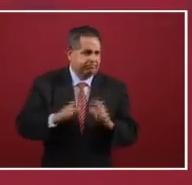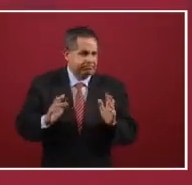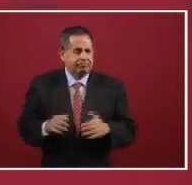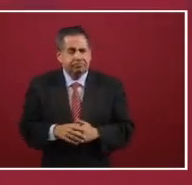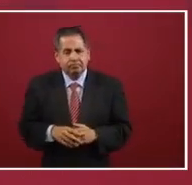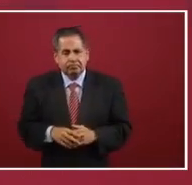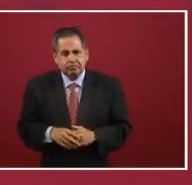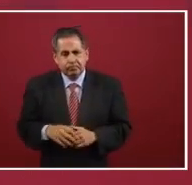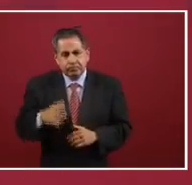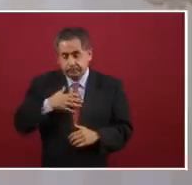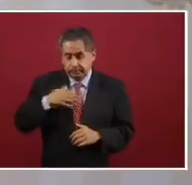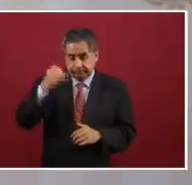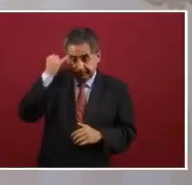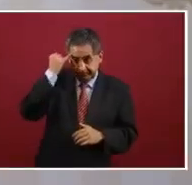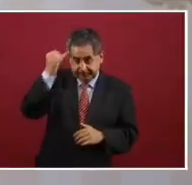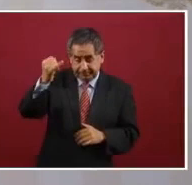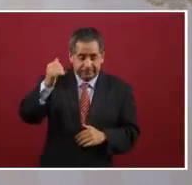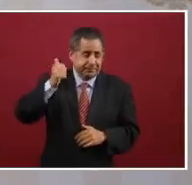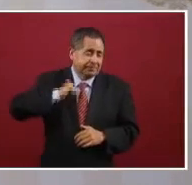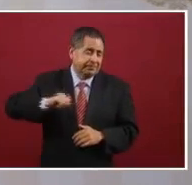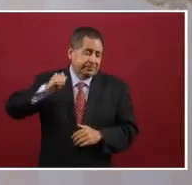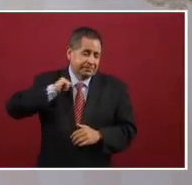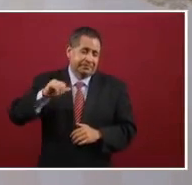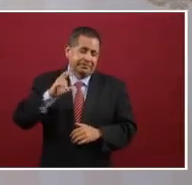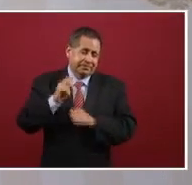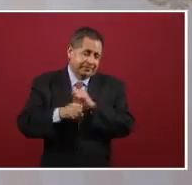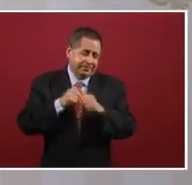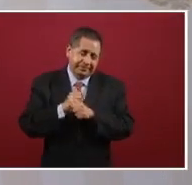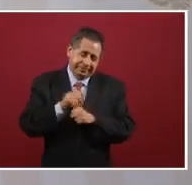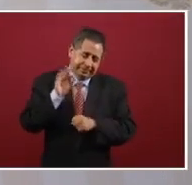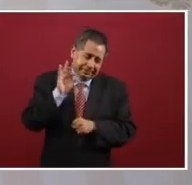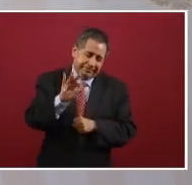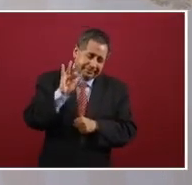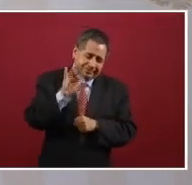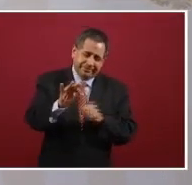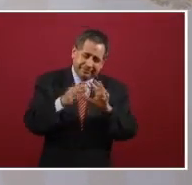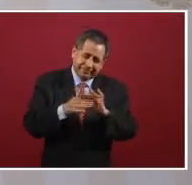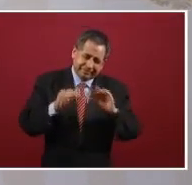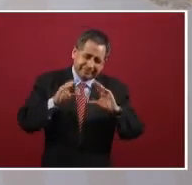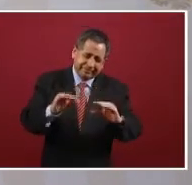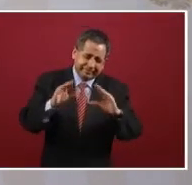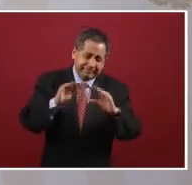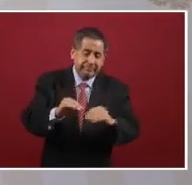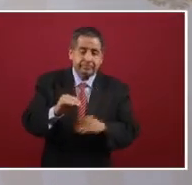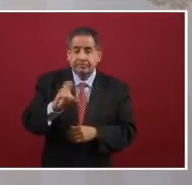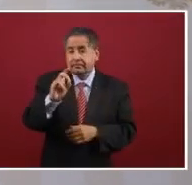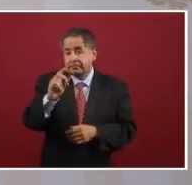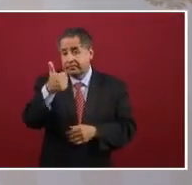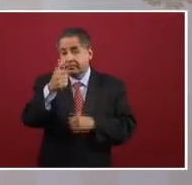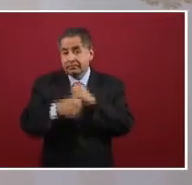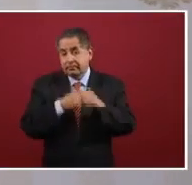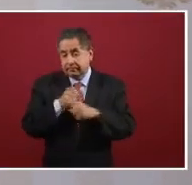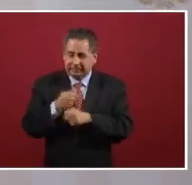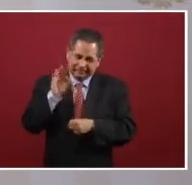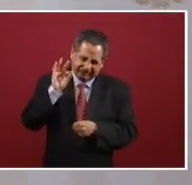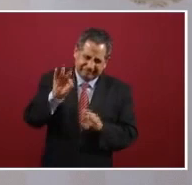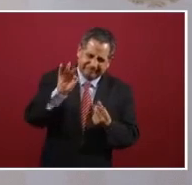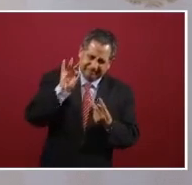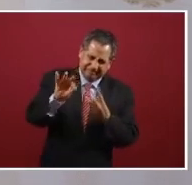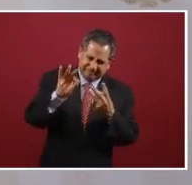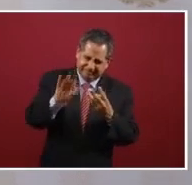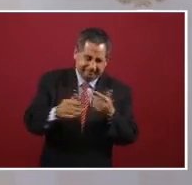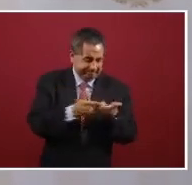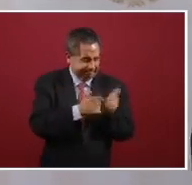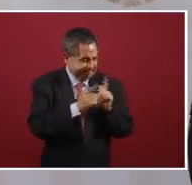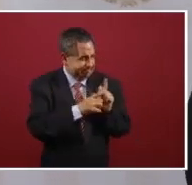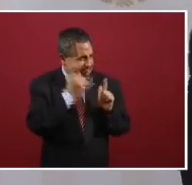Imagínense lo que fue el adoctrinamiento de 36 años de política